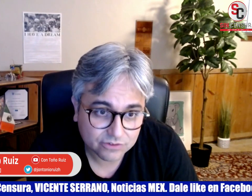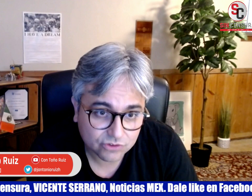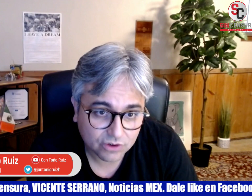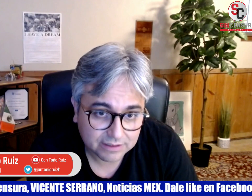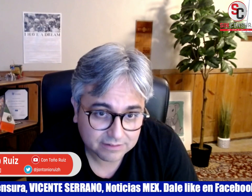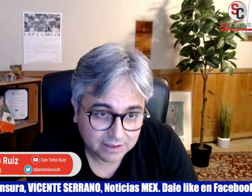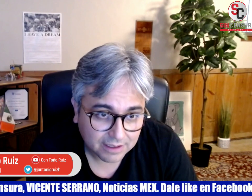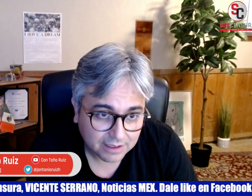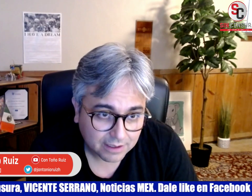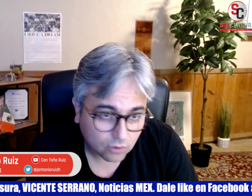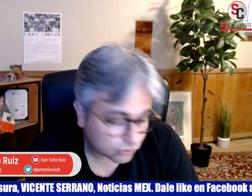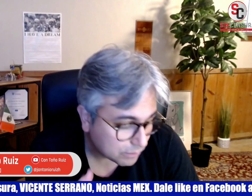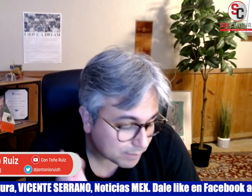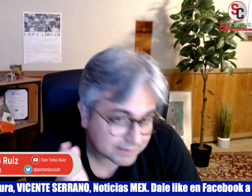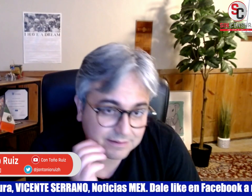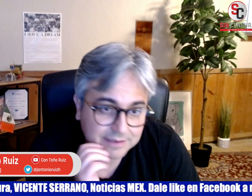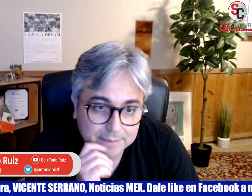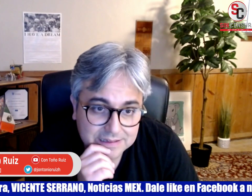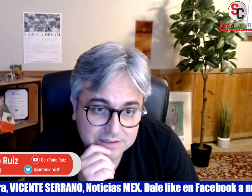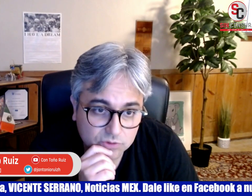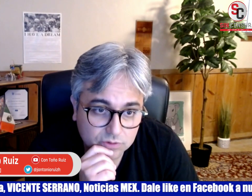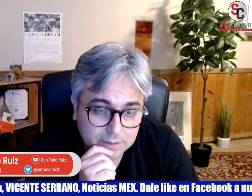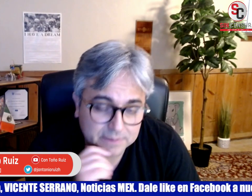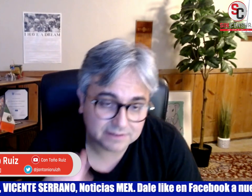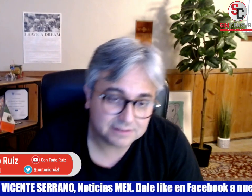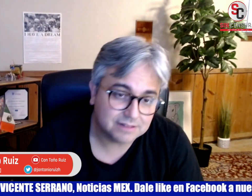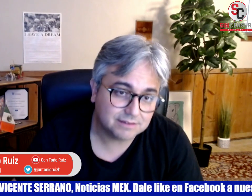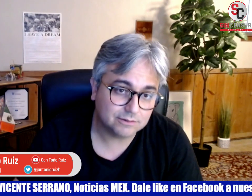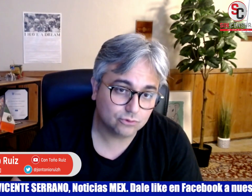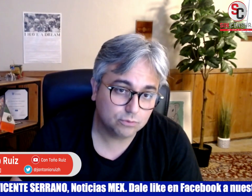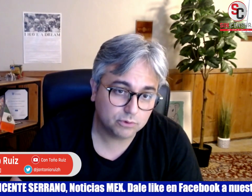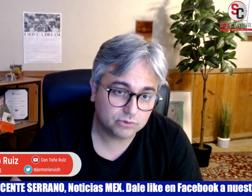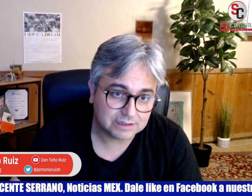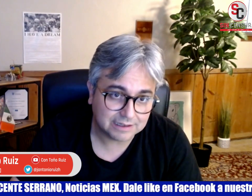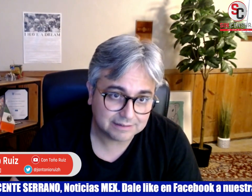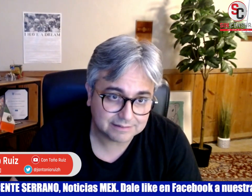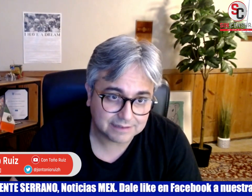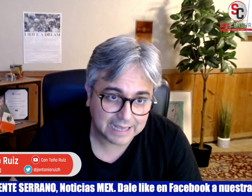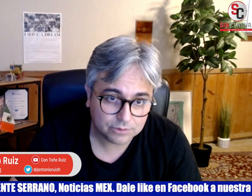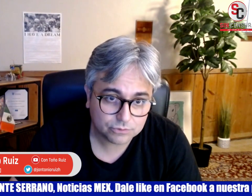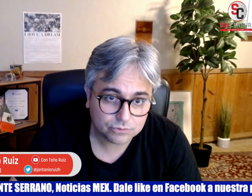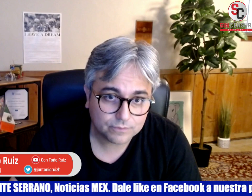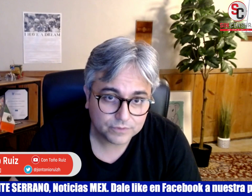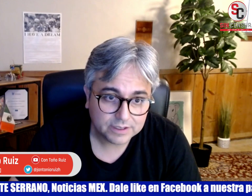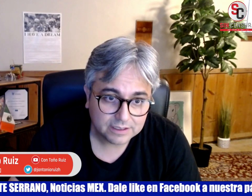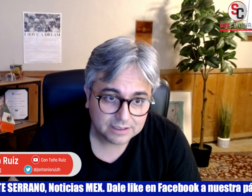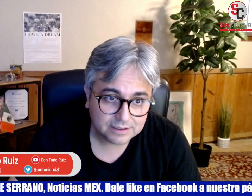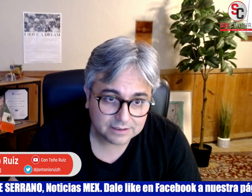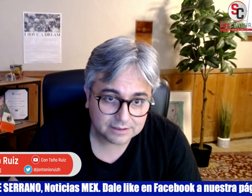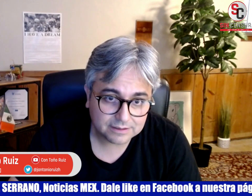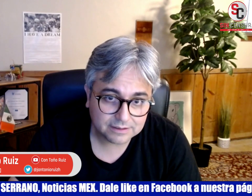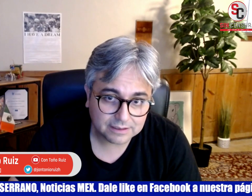esas tentaciones o simple y sencillamente son representantes de los grupos de intereses creados.